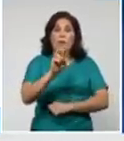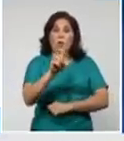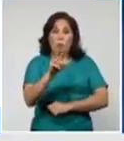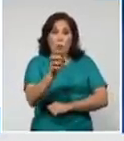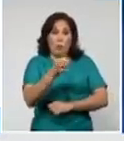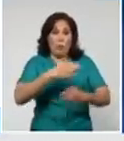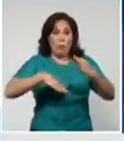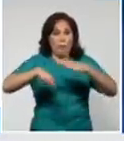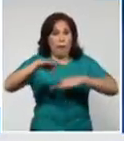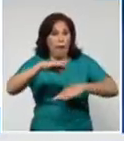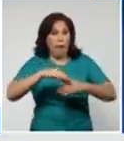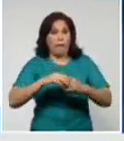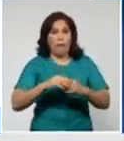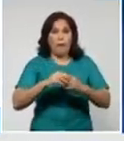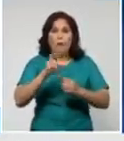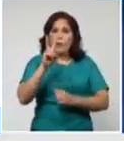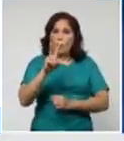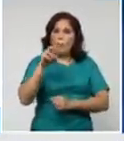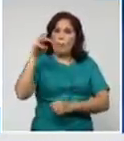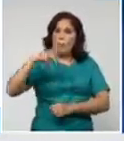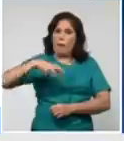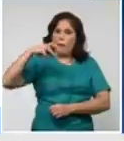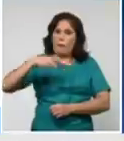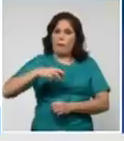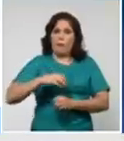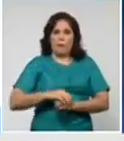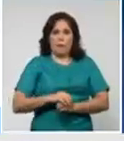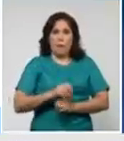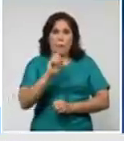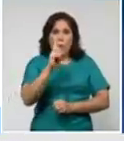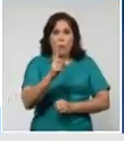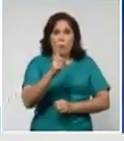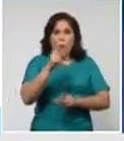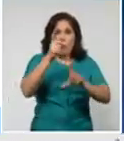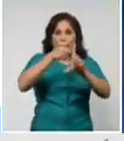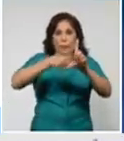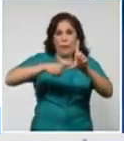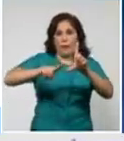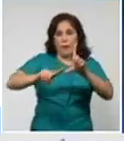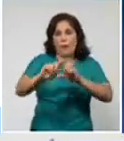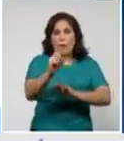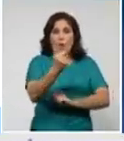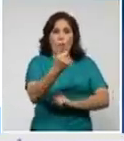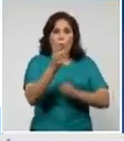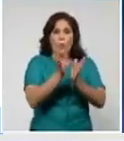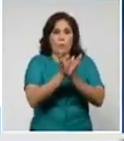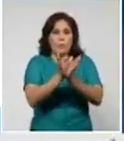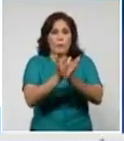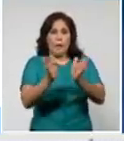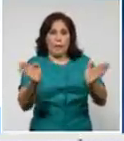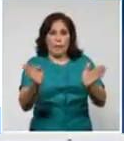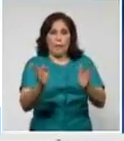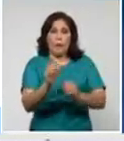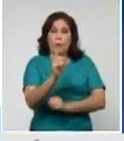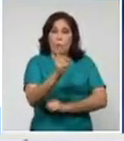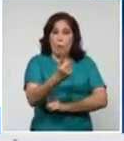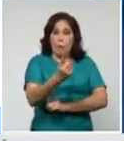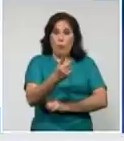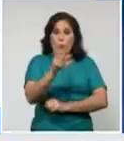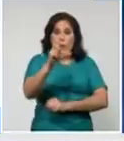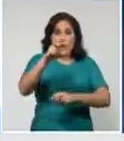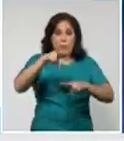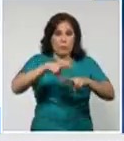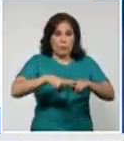Playa, 2 de Marianao, 1 de Regla, 1 de San Miguel, 1 de Centro